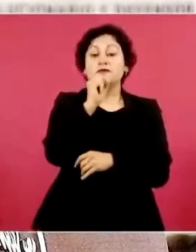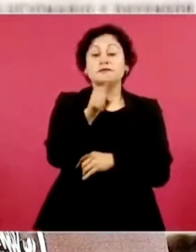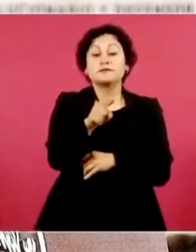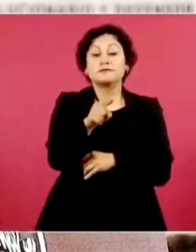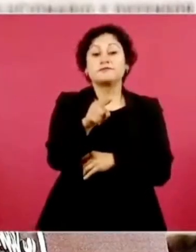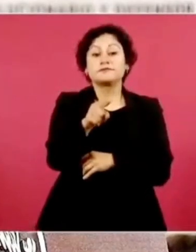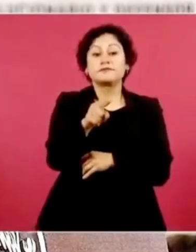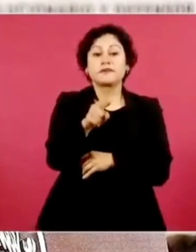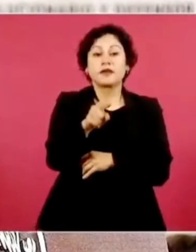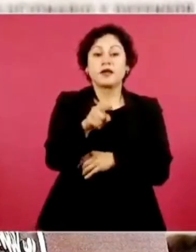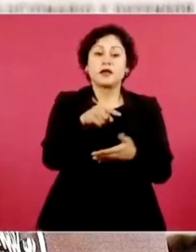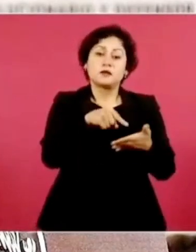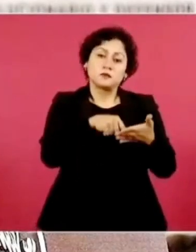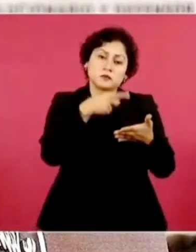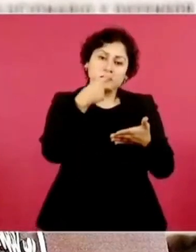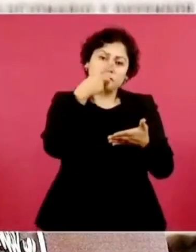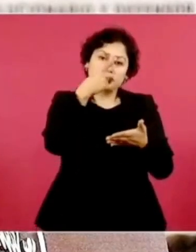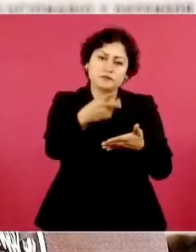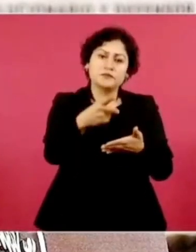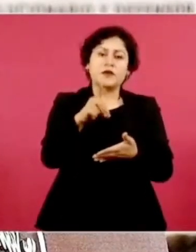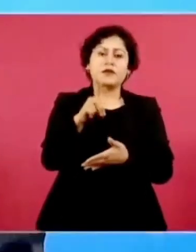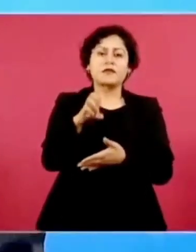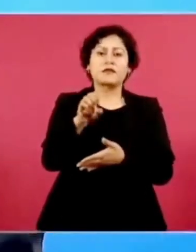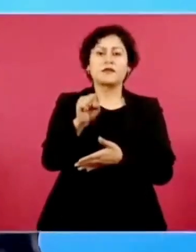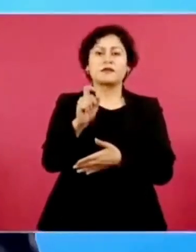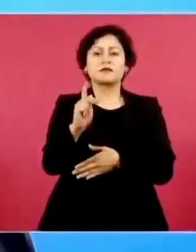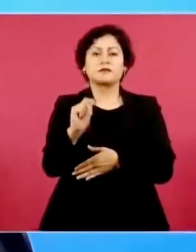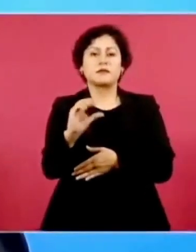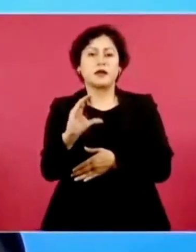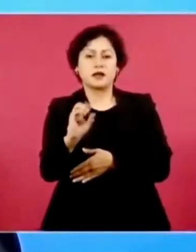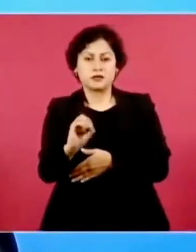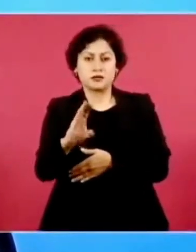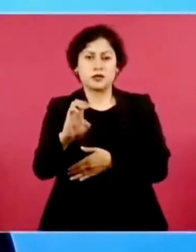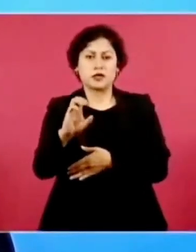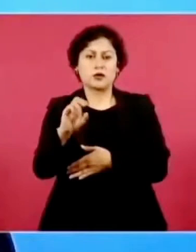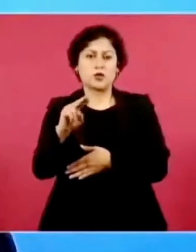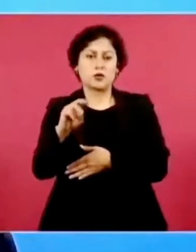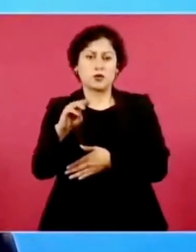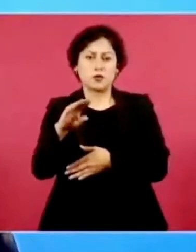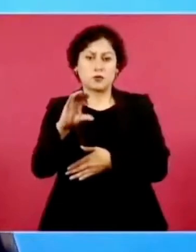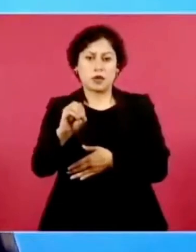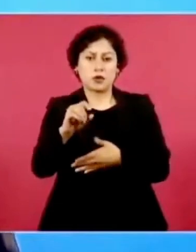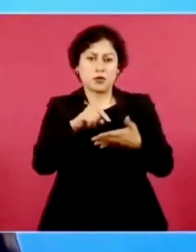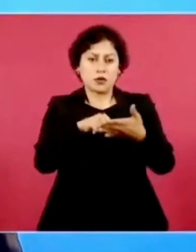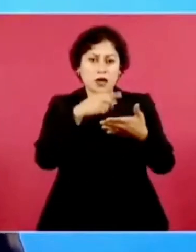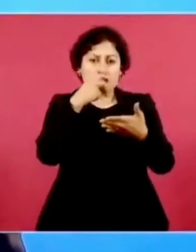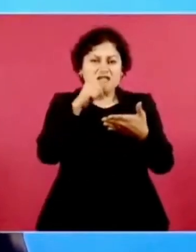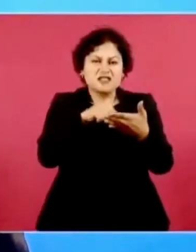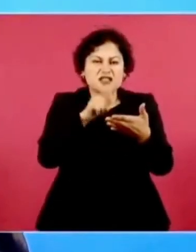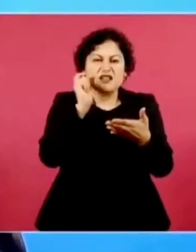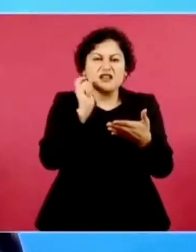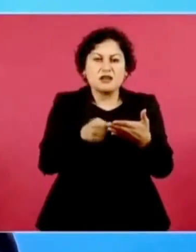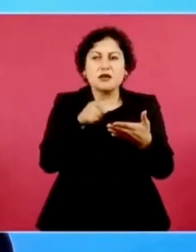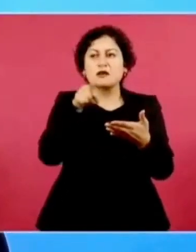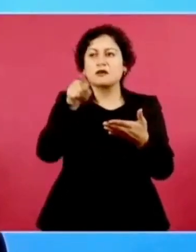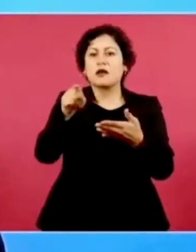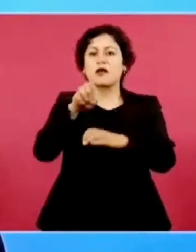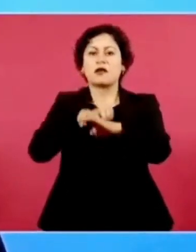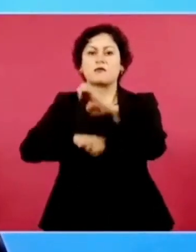económico, le llaman, en las cuales se otorgan todas las ventajas a las empresas privadas.